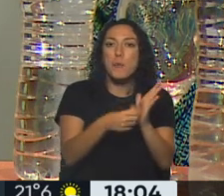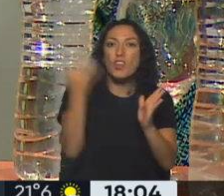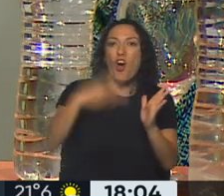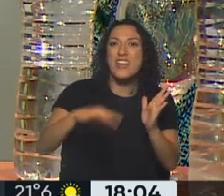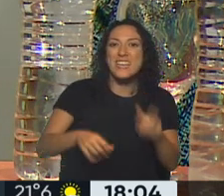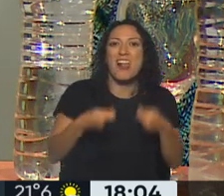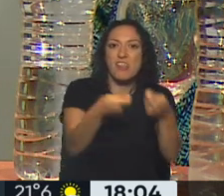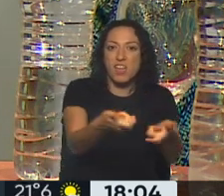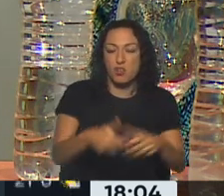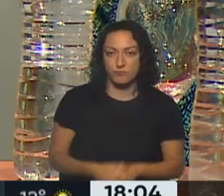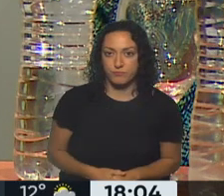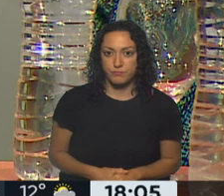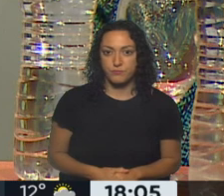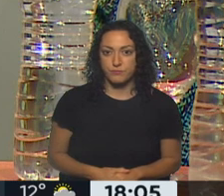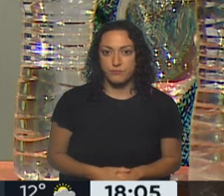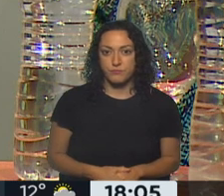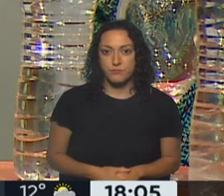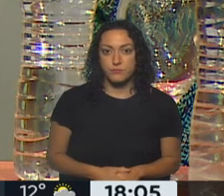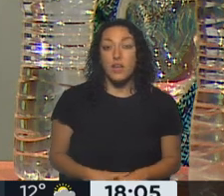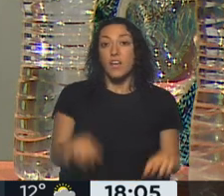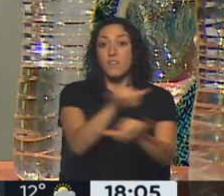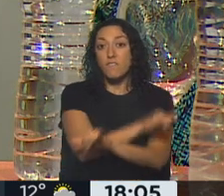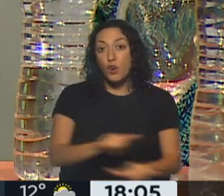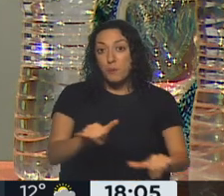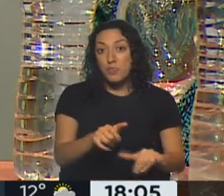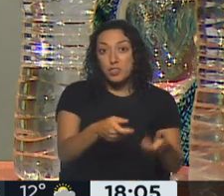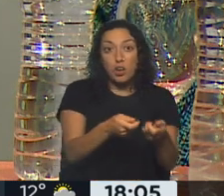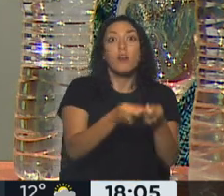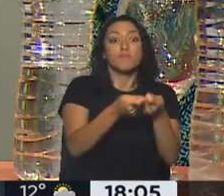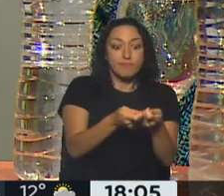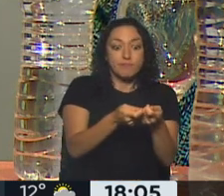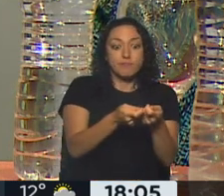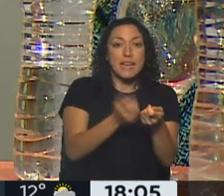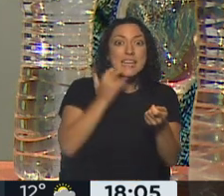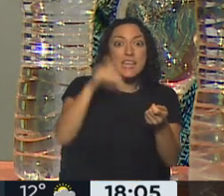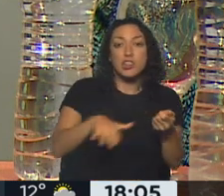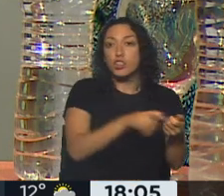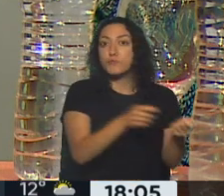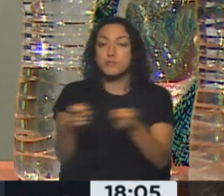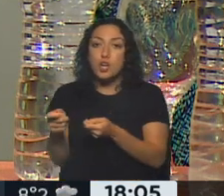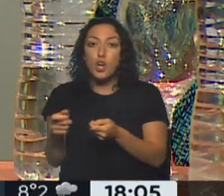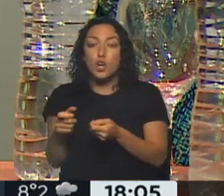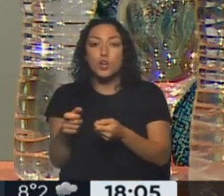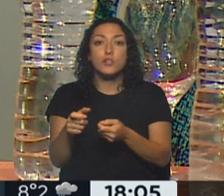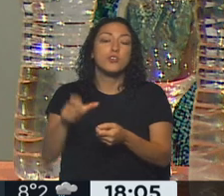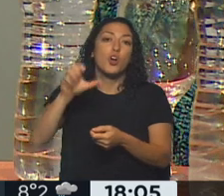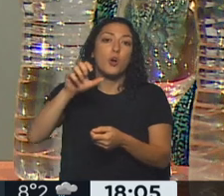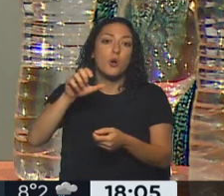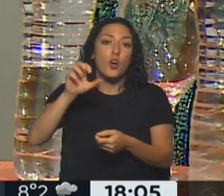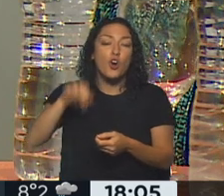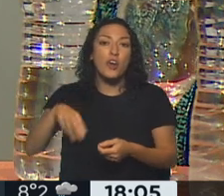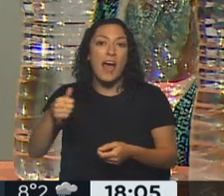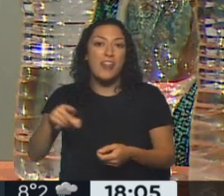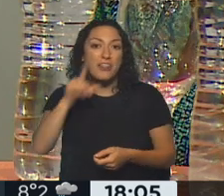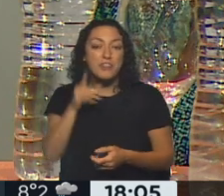original. Con toda esa información se dirigió a la Comisión Nacional por el Derecho a la Identidad,